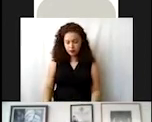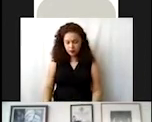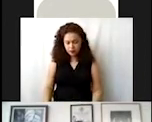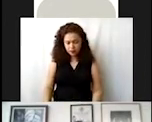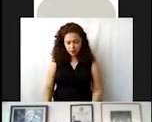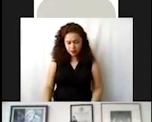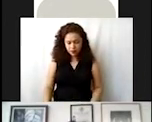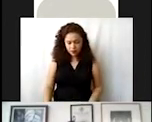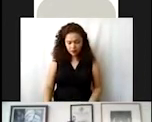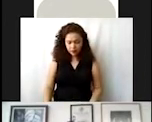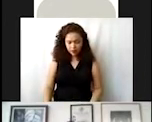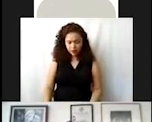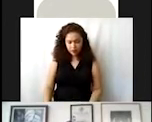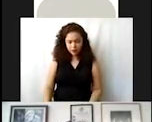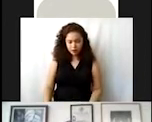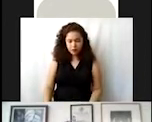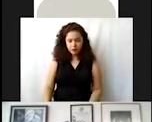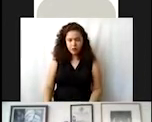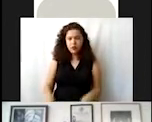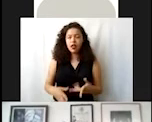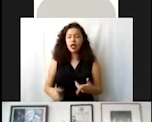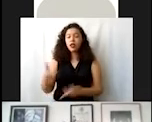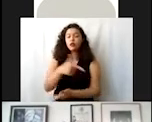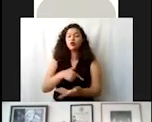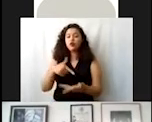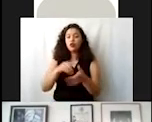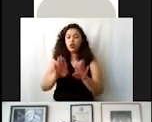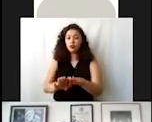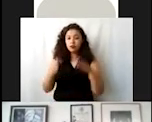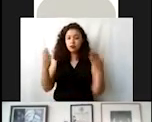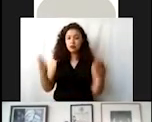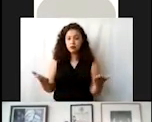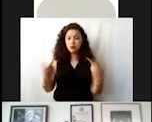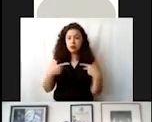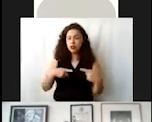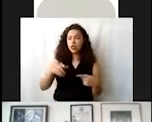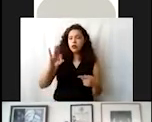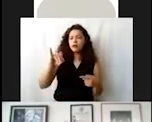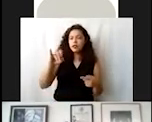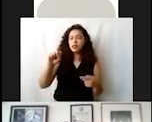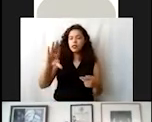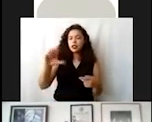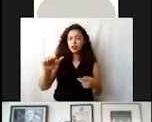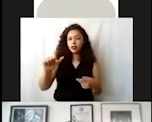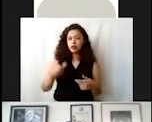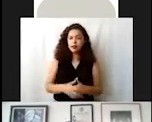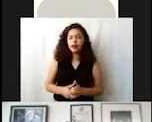presentamos apertura de establecimientos como persona física, ¿sí?